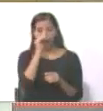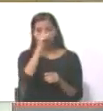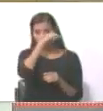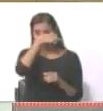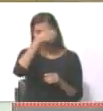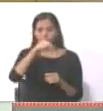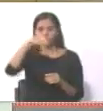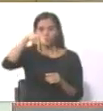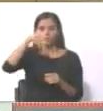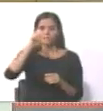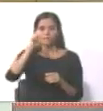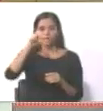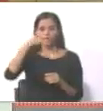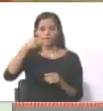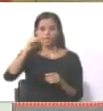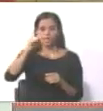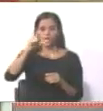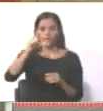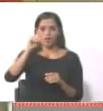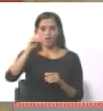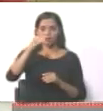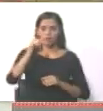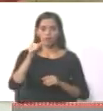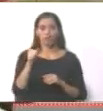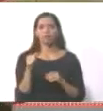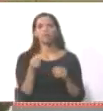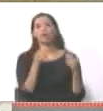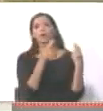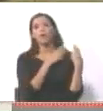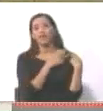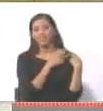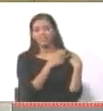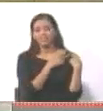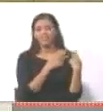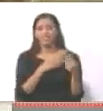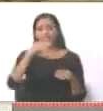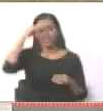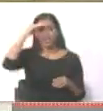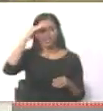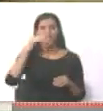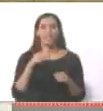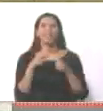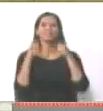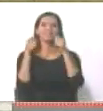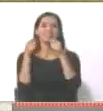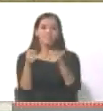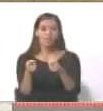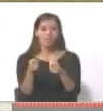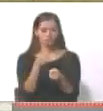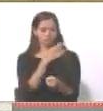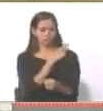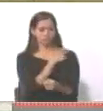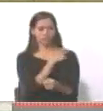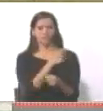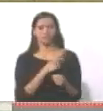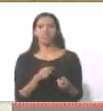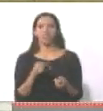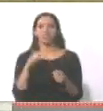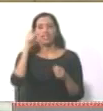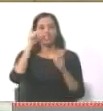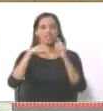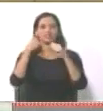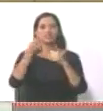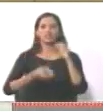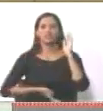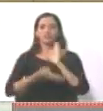del ejército, fue comandante del ejército hoy. Entregó la comandancia del ejército y al día siguiente se fue a